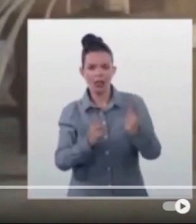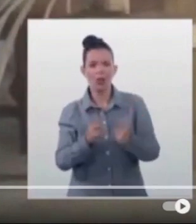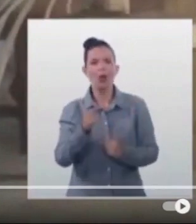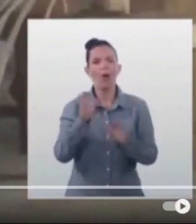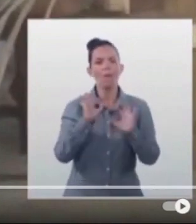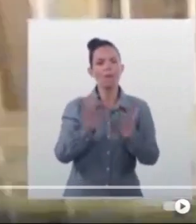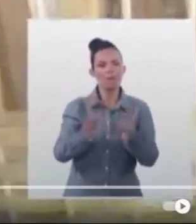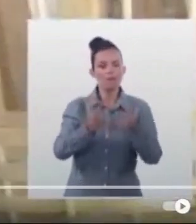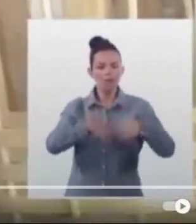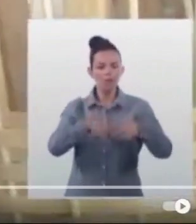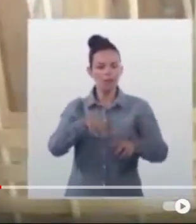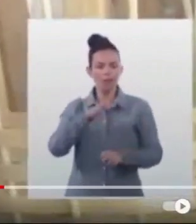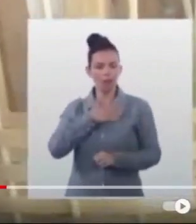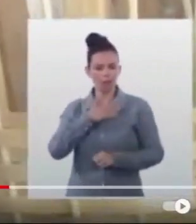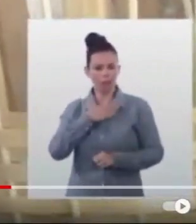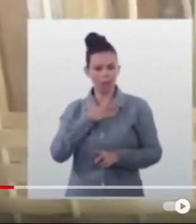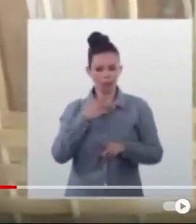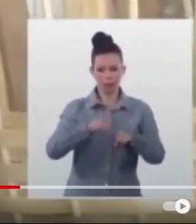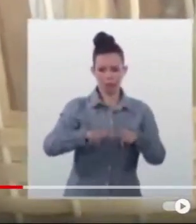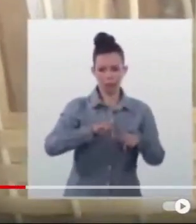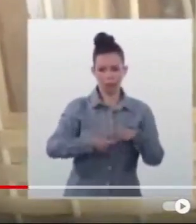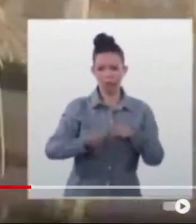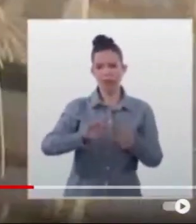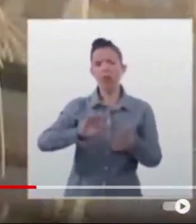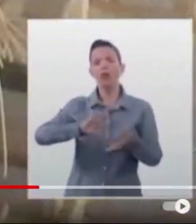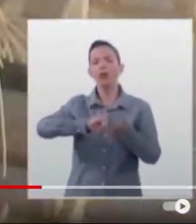aplicada al café. Arriba.